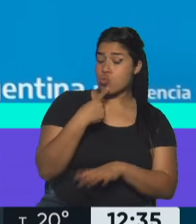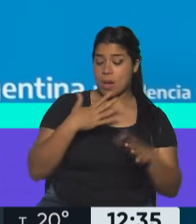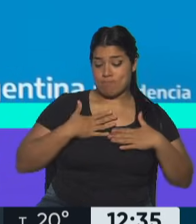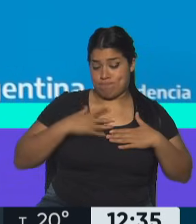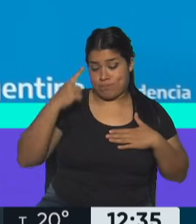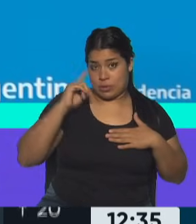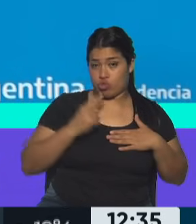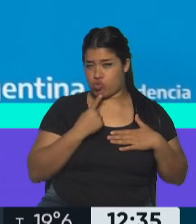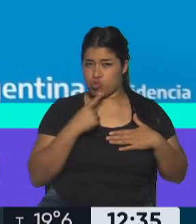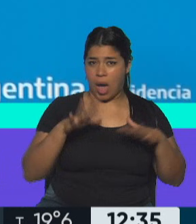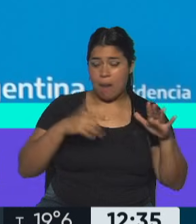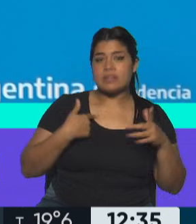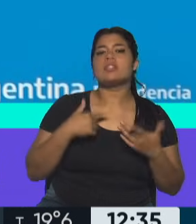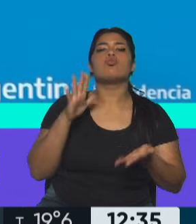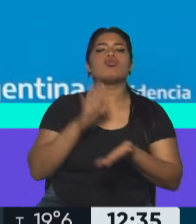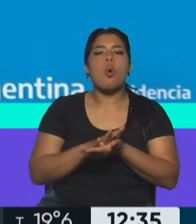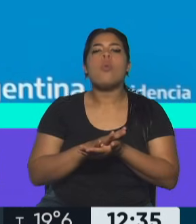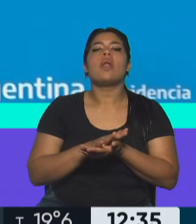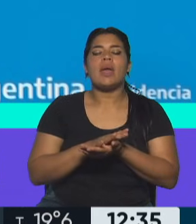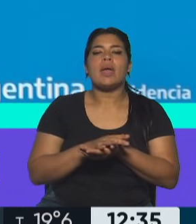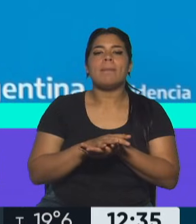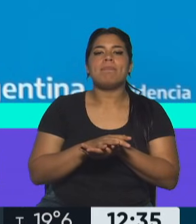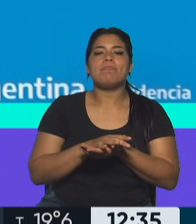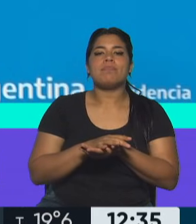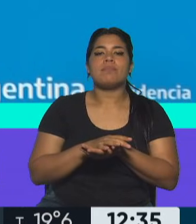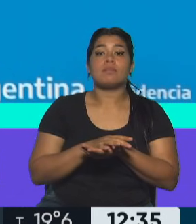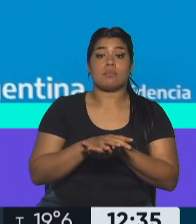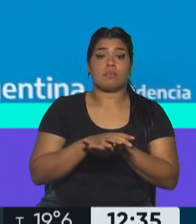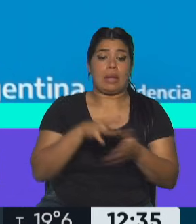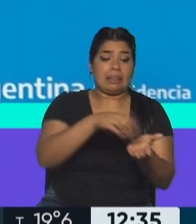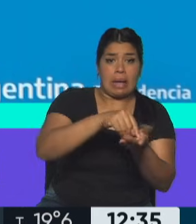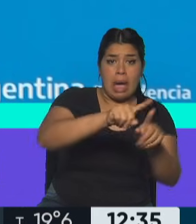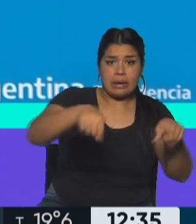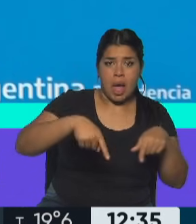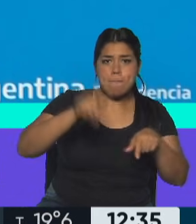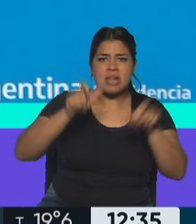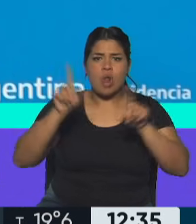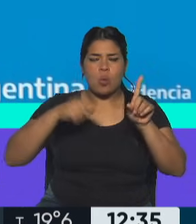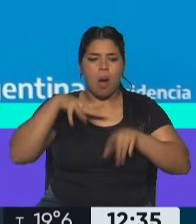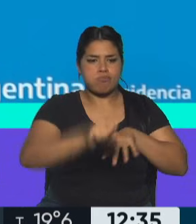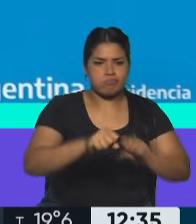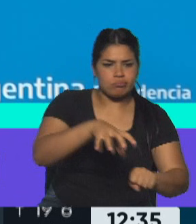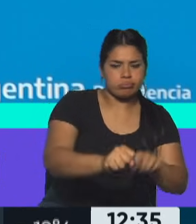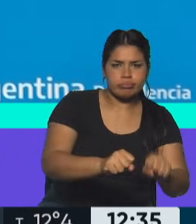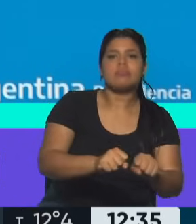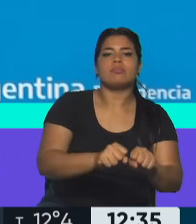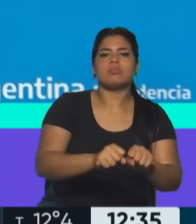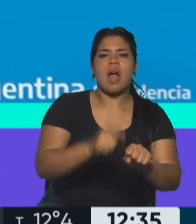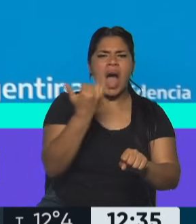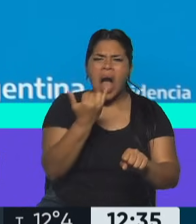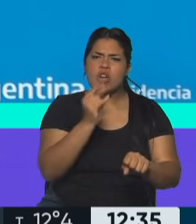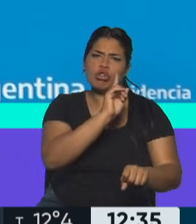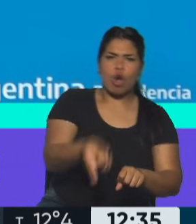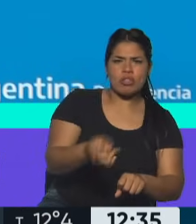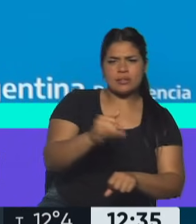general respecto a la condena de esas tomas de tierras, y también a partir de la defensa que usted ya aclaró